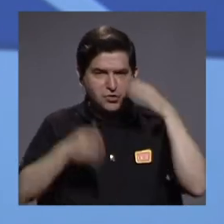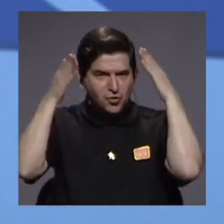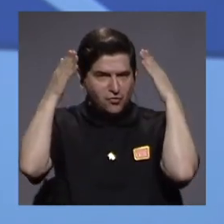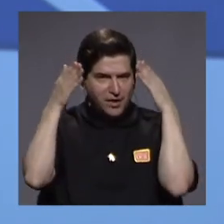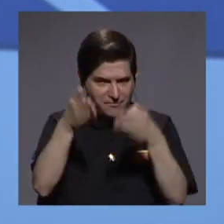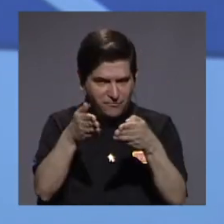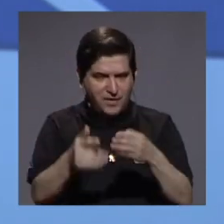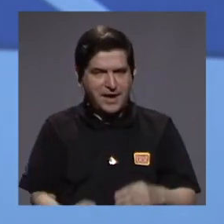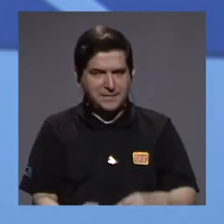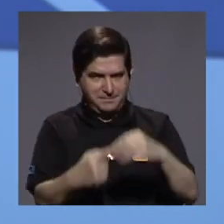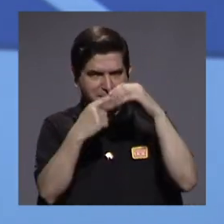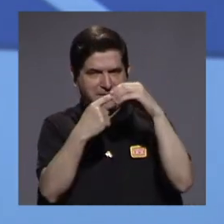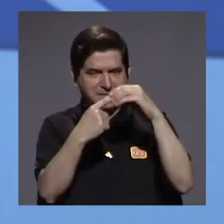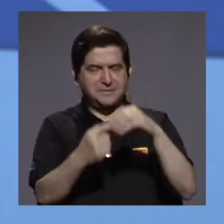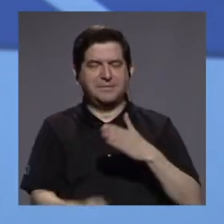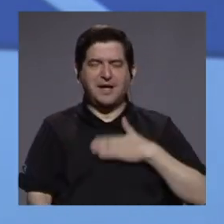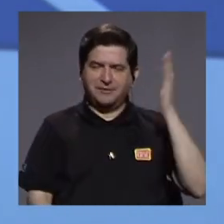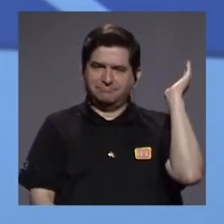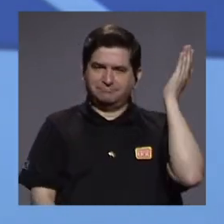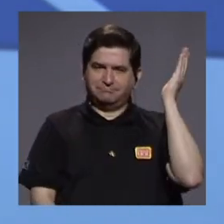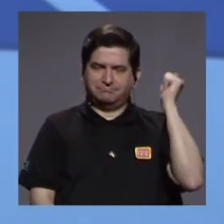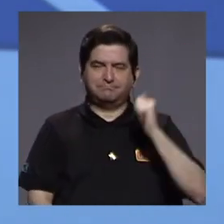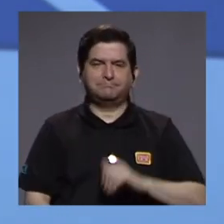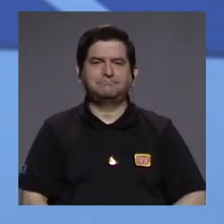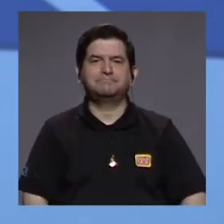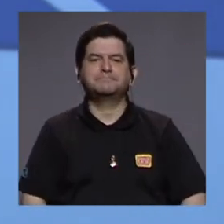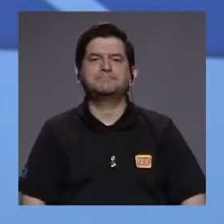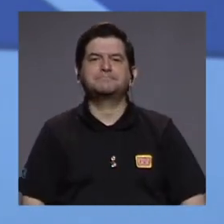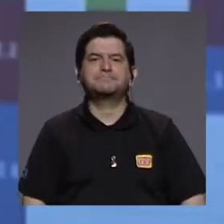explicación de mi presentación